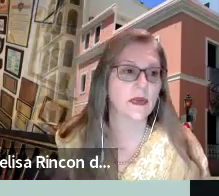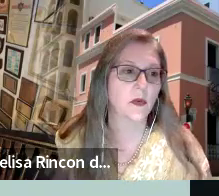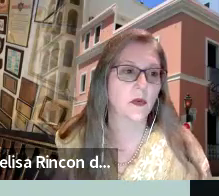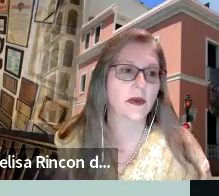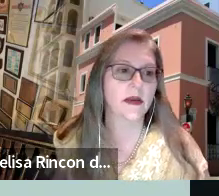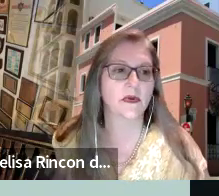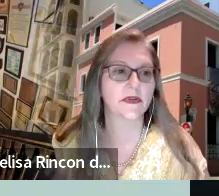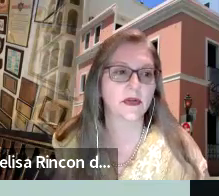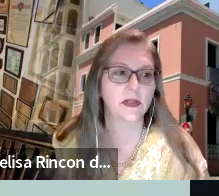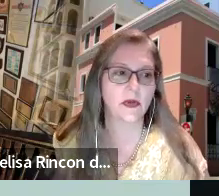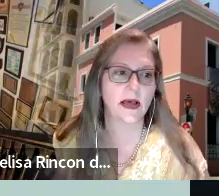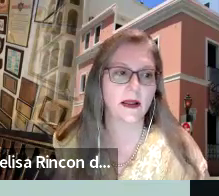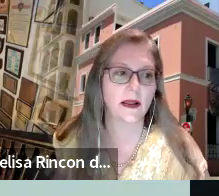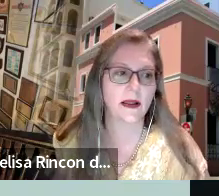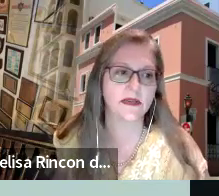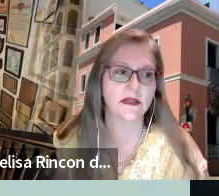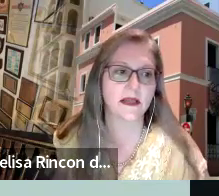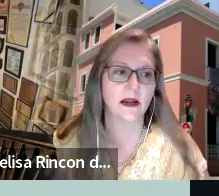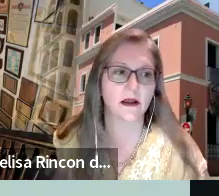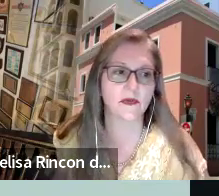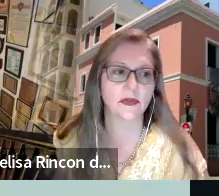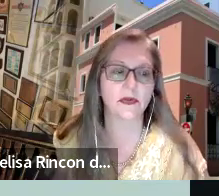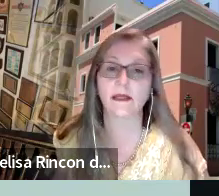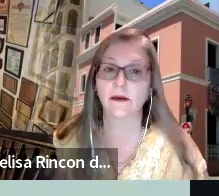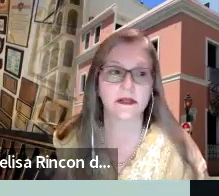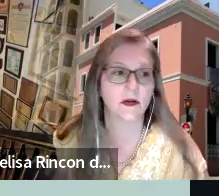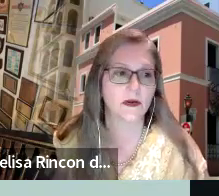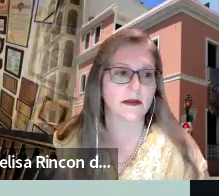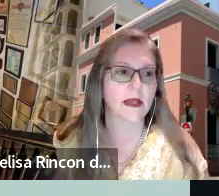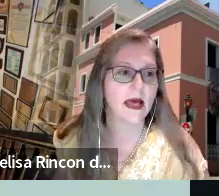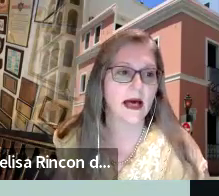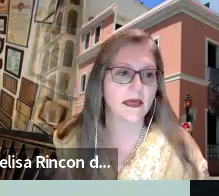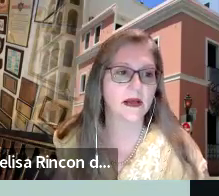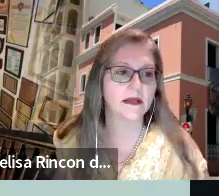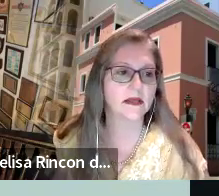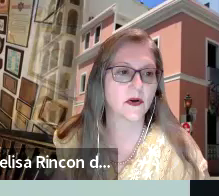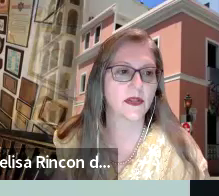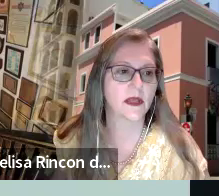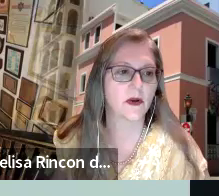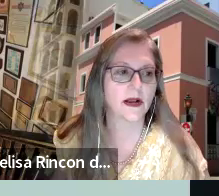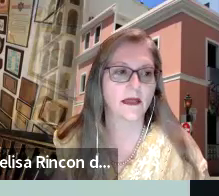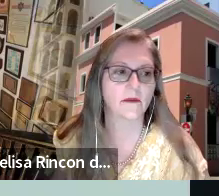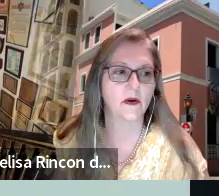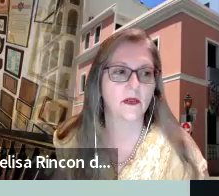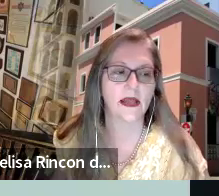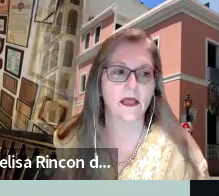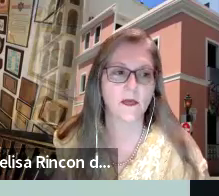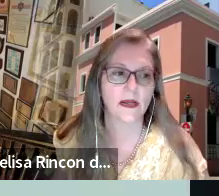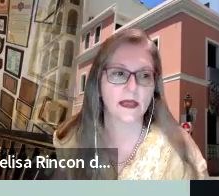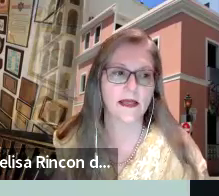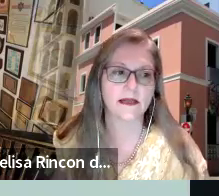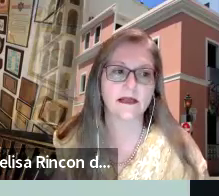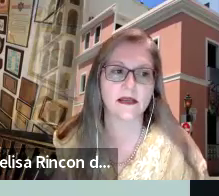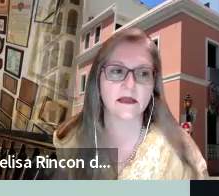el 2009 es profesor titular en la Universidad Ramon Llull de Barcelona. Además, es coordinador académico del área